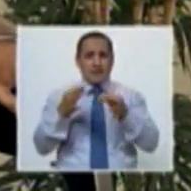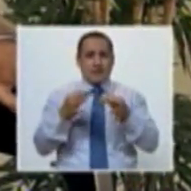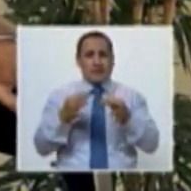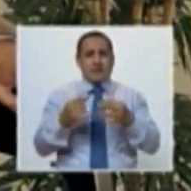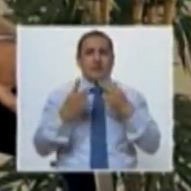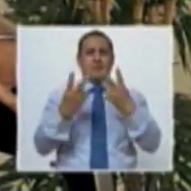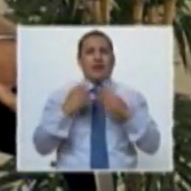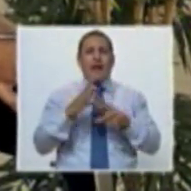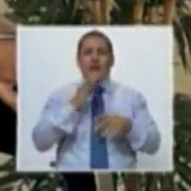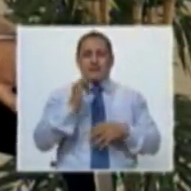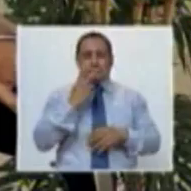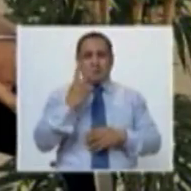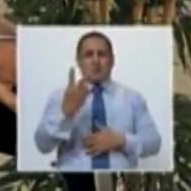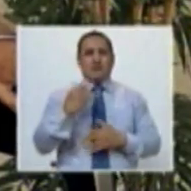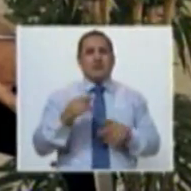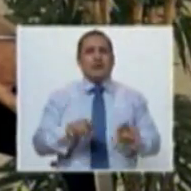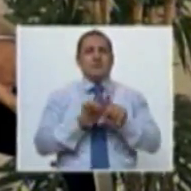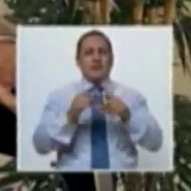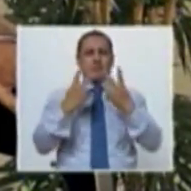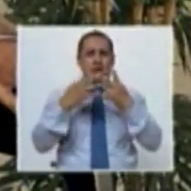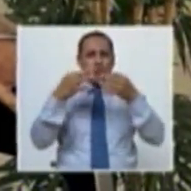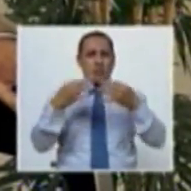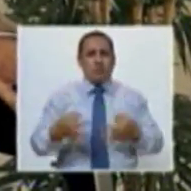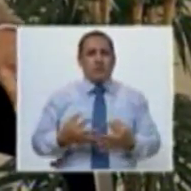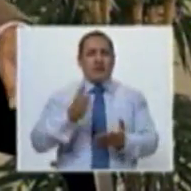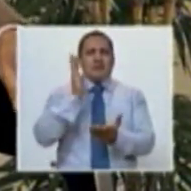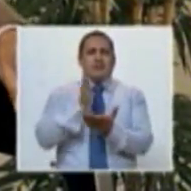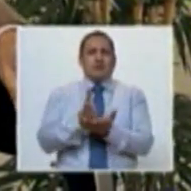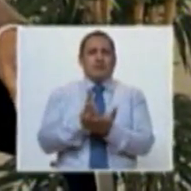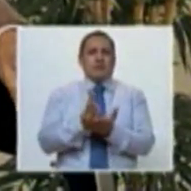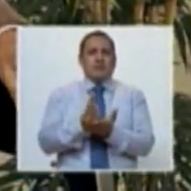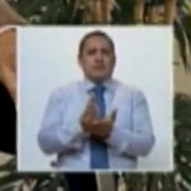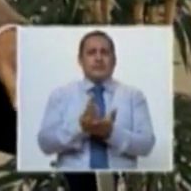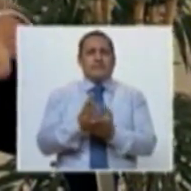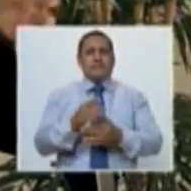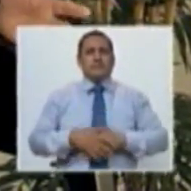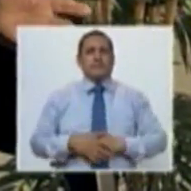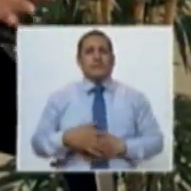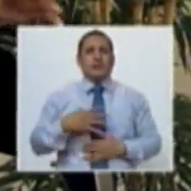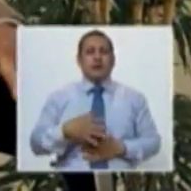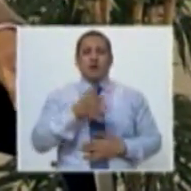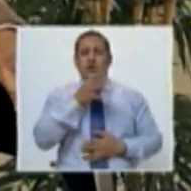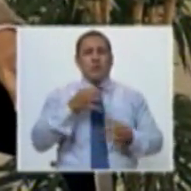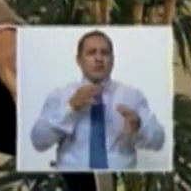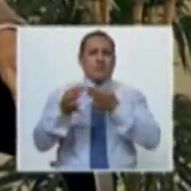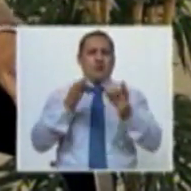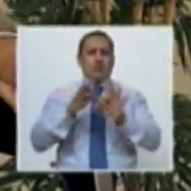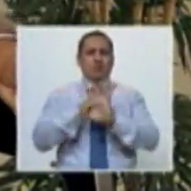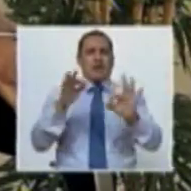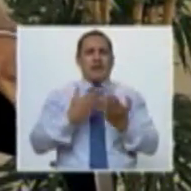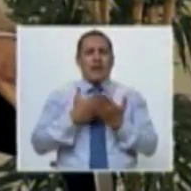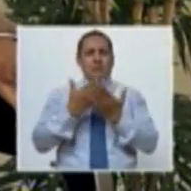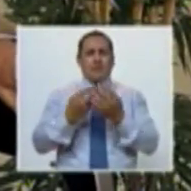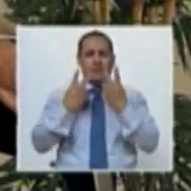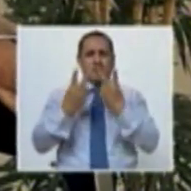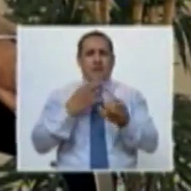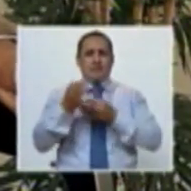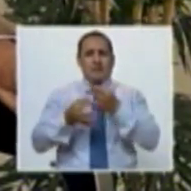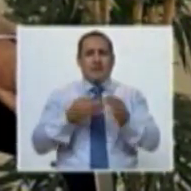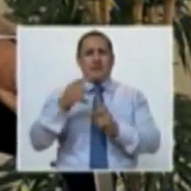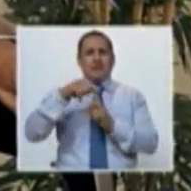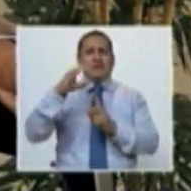que así ocurra, aún habiendo cumplido su sentencia. No cito a la argumentación del